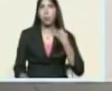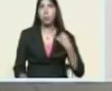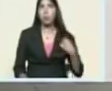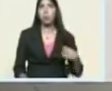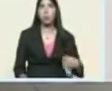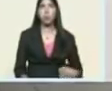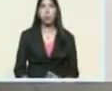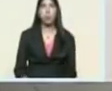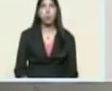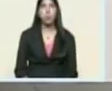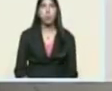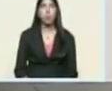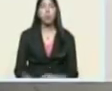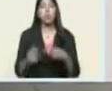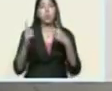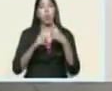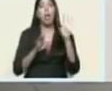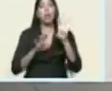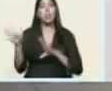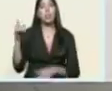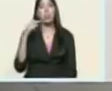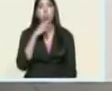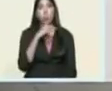30 de julio, 15 de octubre.